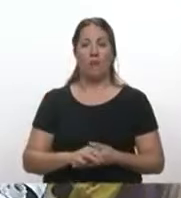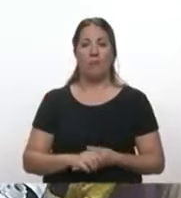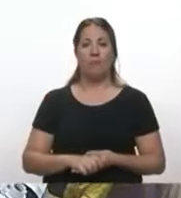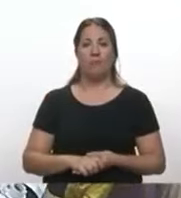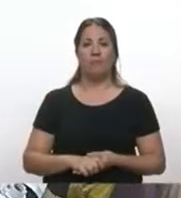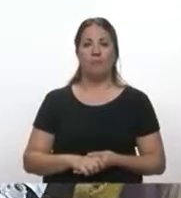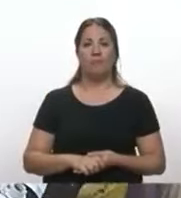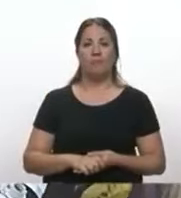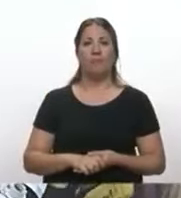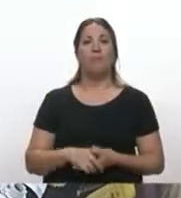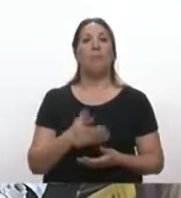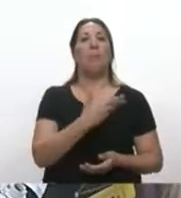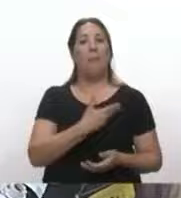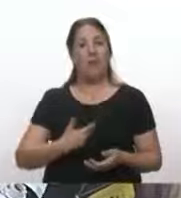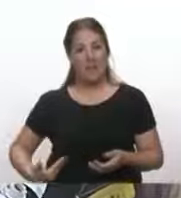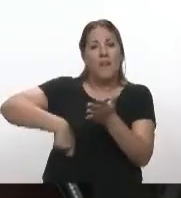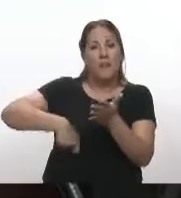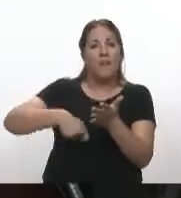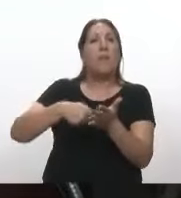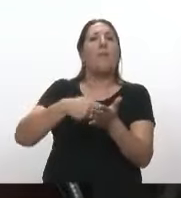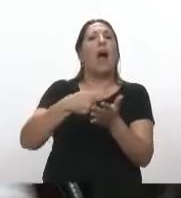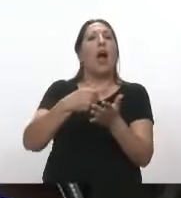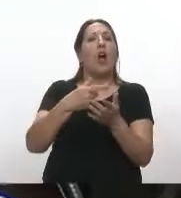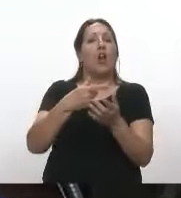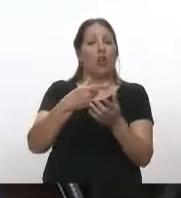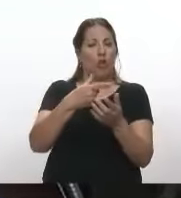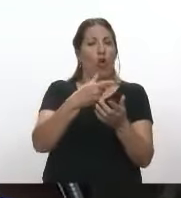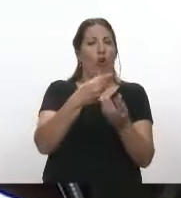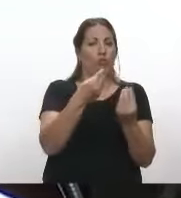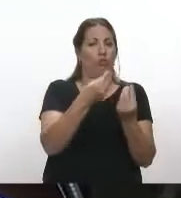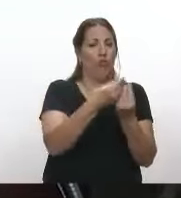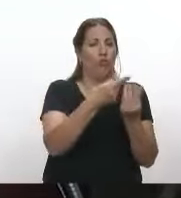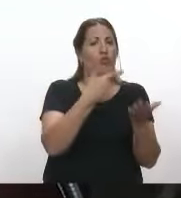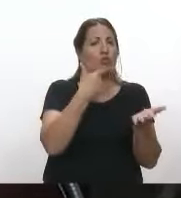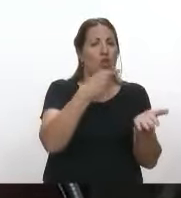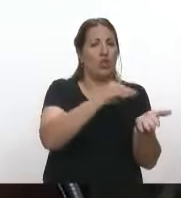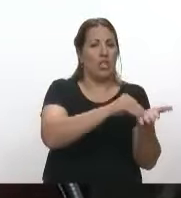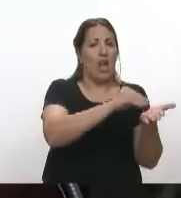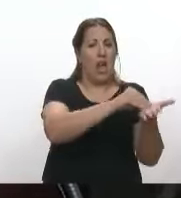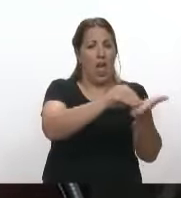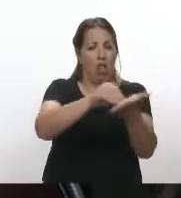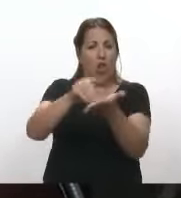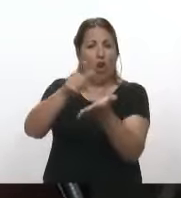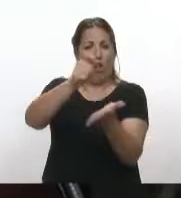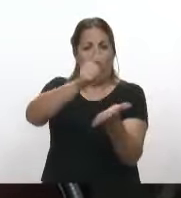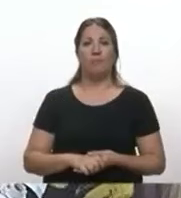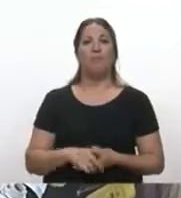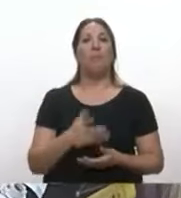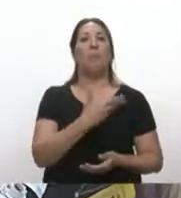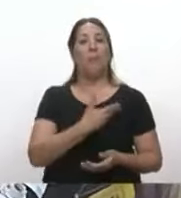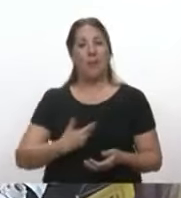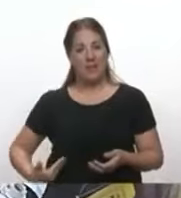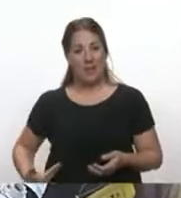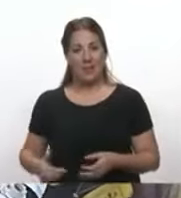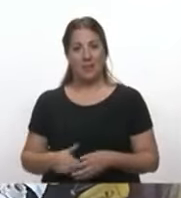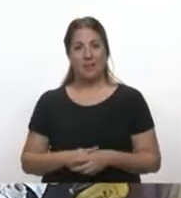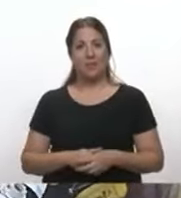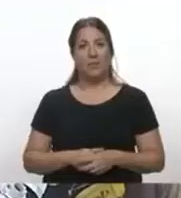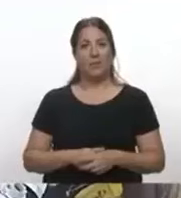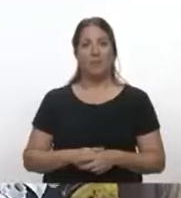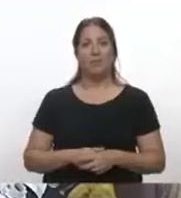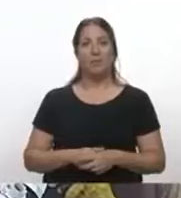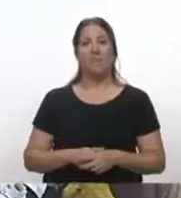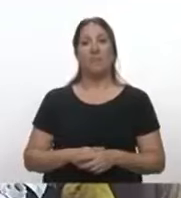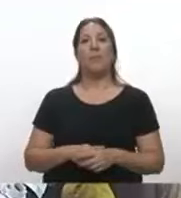La repetición de la toma aérea muestra al senador Romero someter a consideración la resolución de incremento de los salarios. Obra en